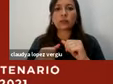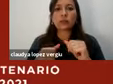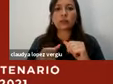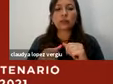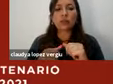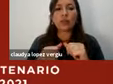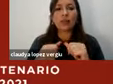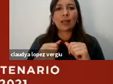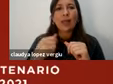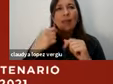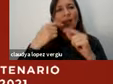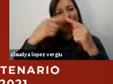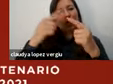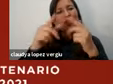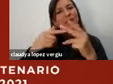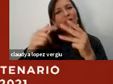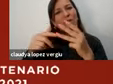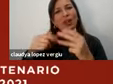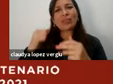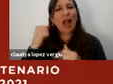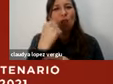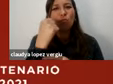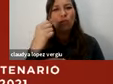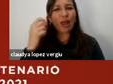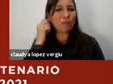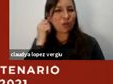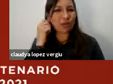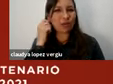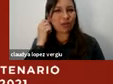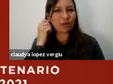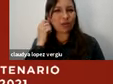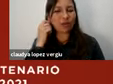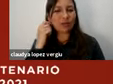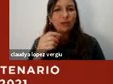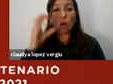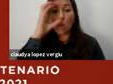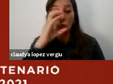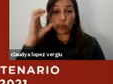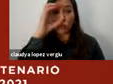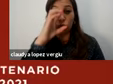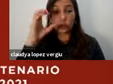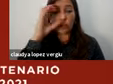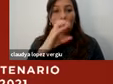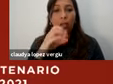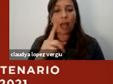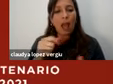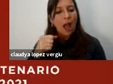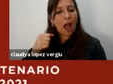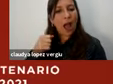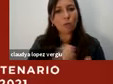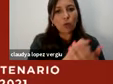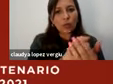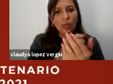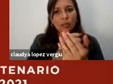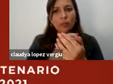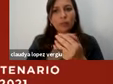por ese avance voltean hacia la cadena productiva y buscan de que existan, o sea, quieren apoyar para que sus